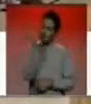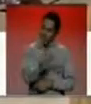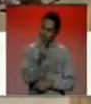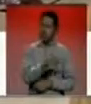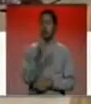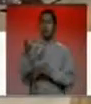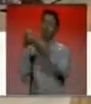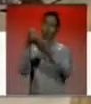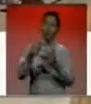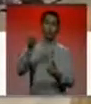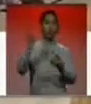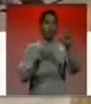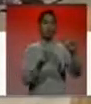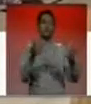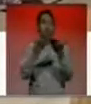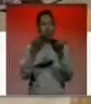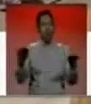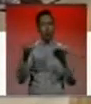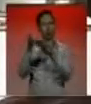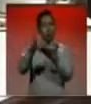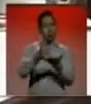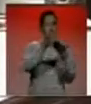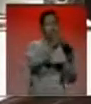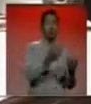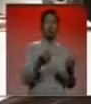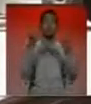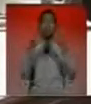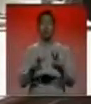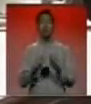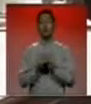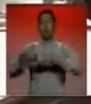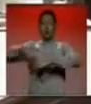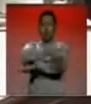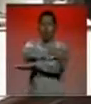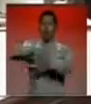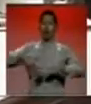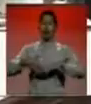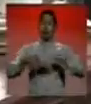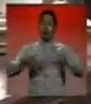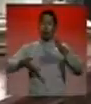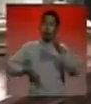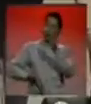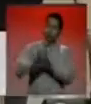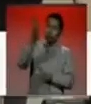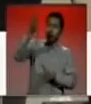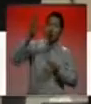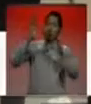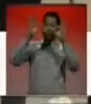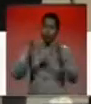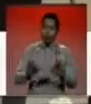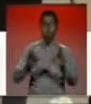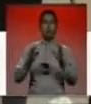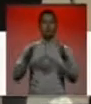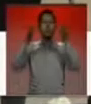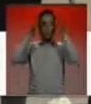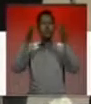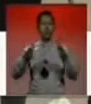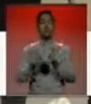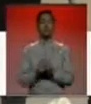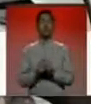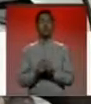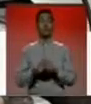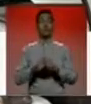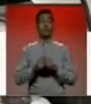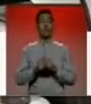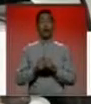a las personas afectadas y garantizar la movilidad por las diferentes carreteras del país. El ministro coordinador de Seguridad, César Navas,